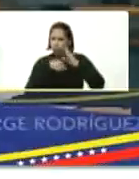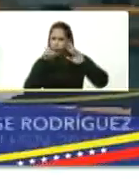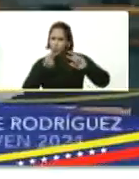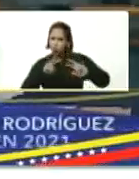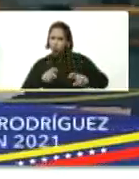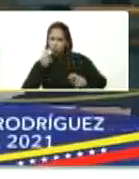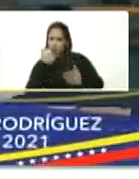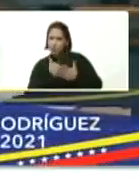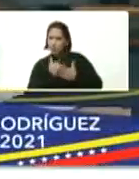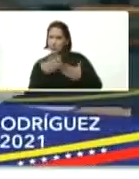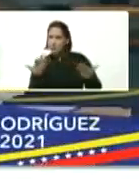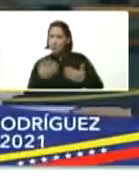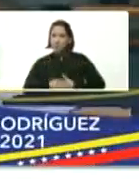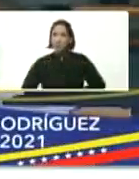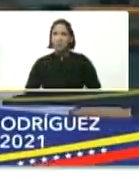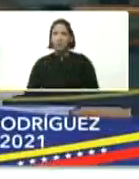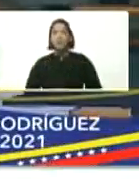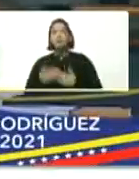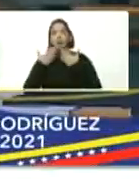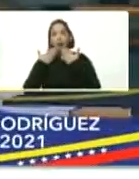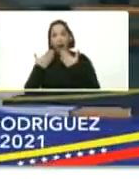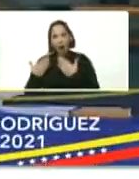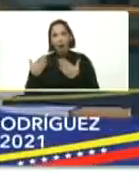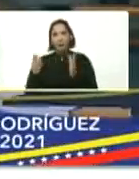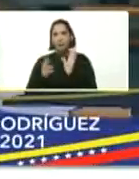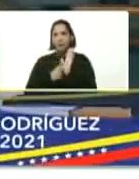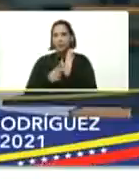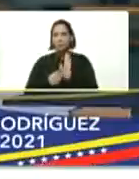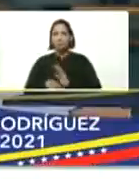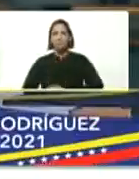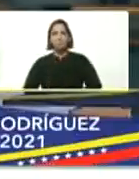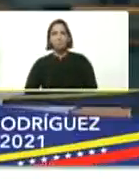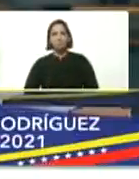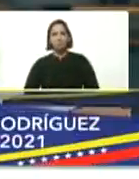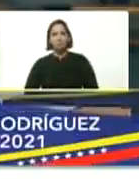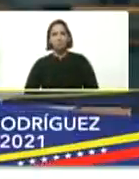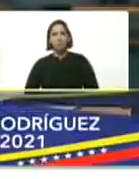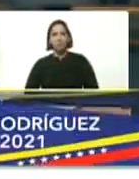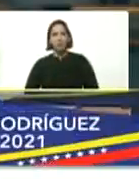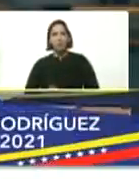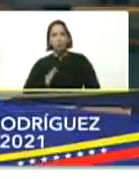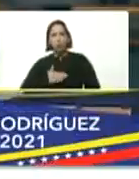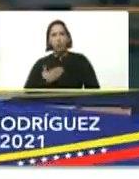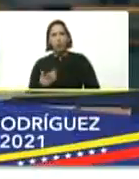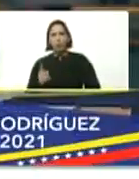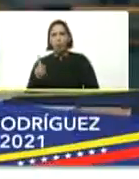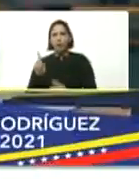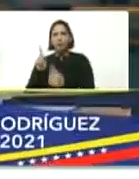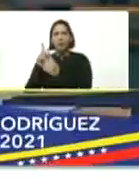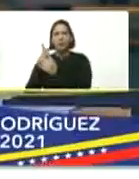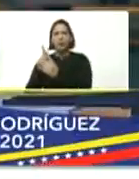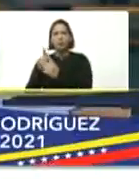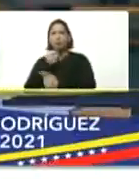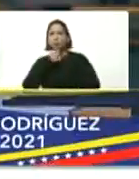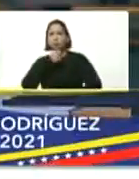Brito. Muchas gracias, de verdad. Si pudiéramos acercar un micrófono al profesor Luis Brito